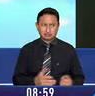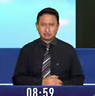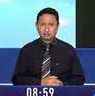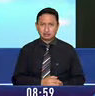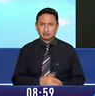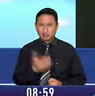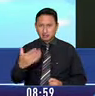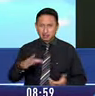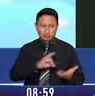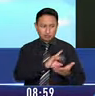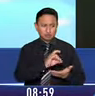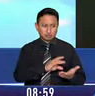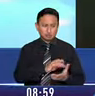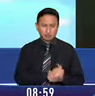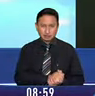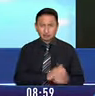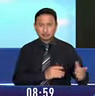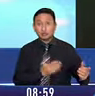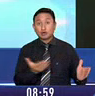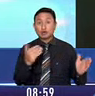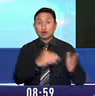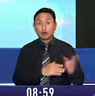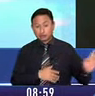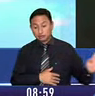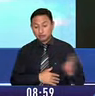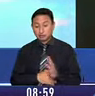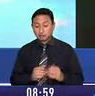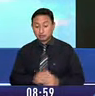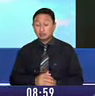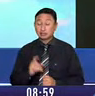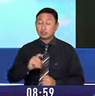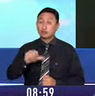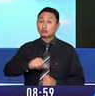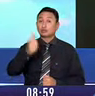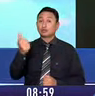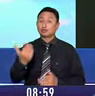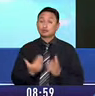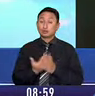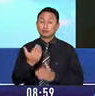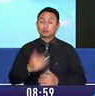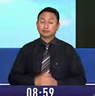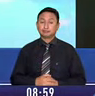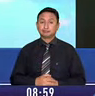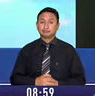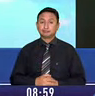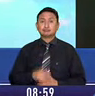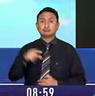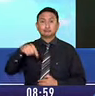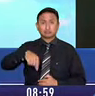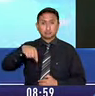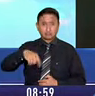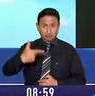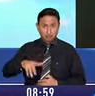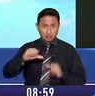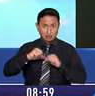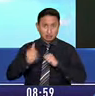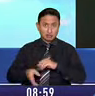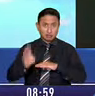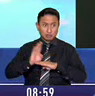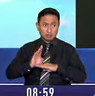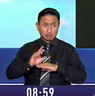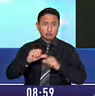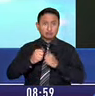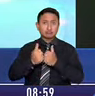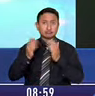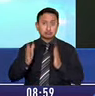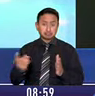los mande a la casa, debemos escoger a otros, ¿no es cierto? Hay legisladores de esta asamblea que